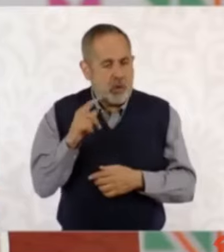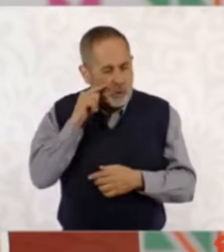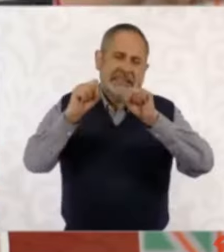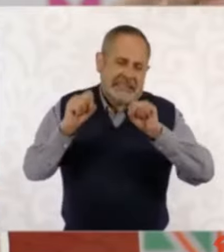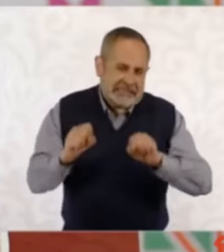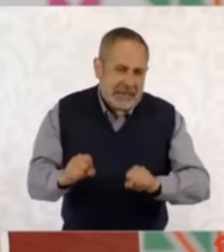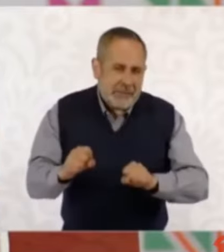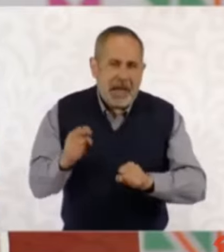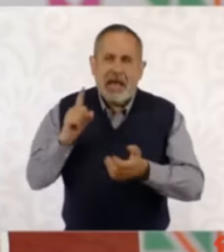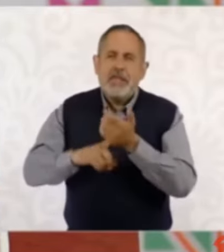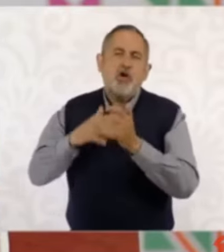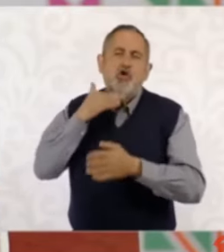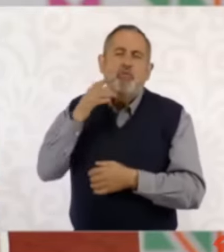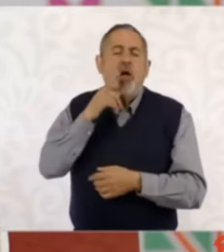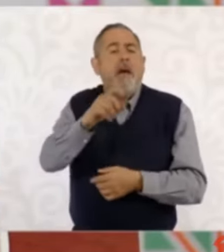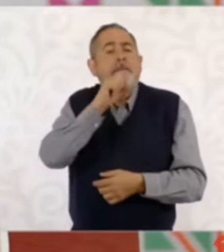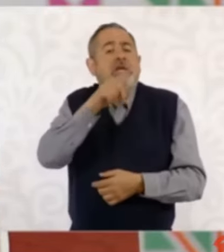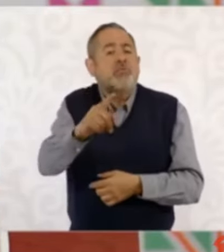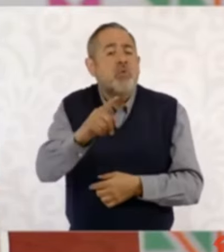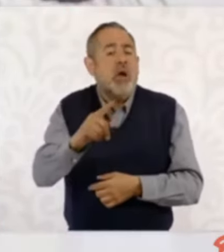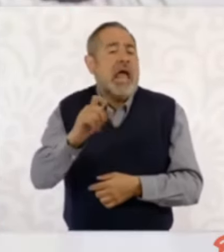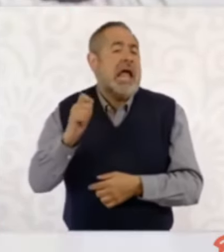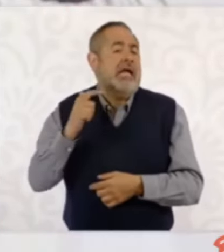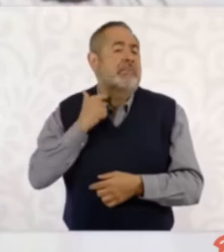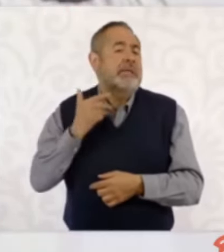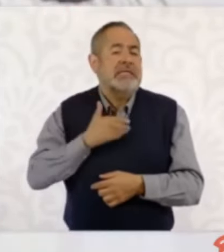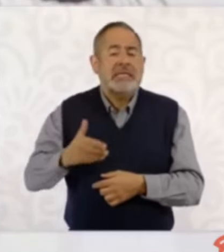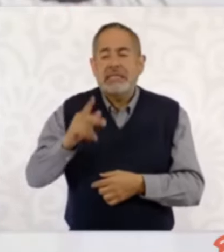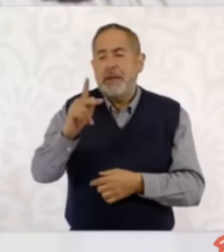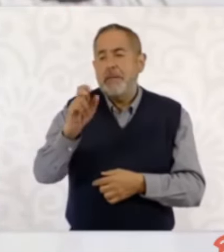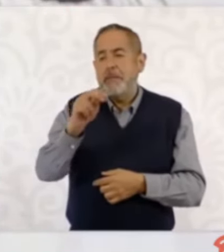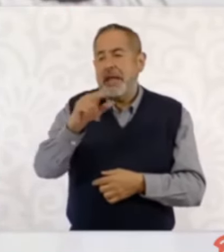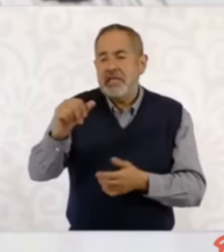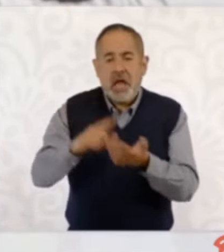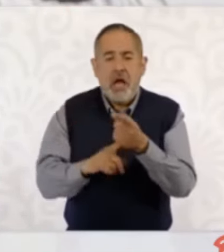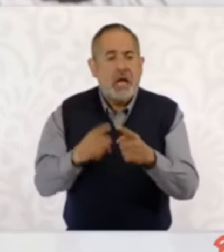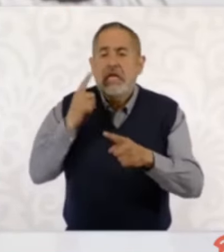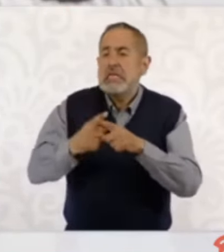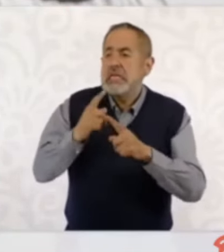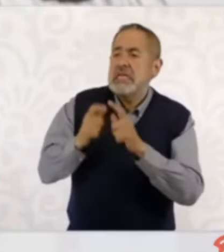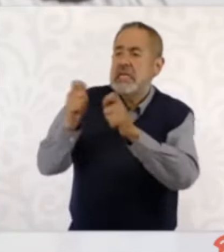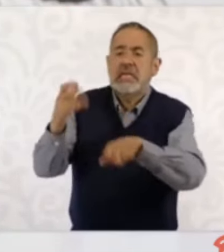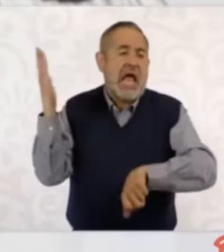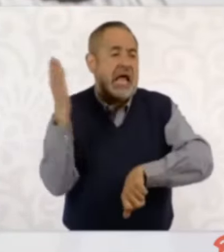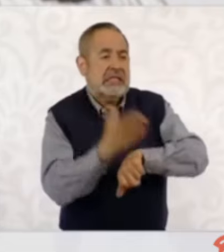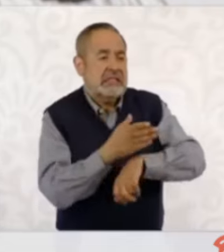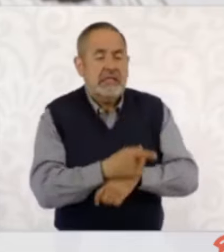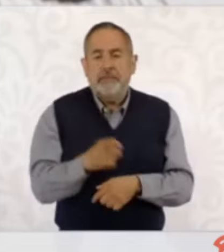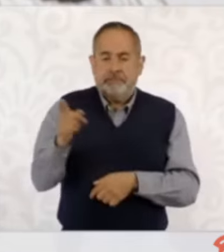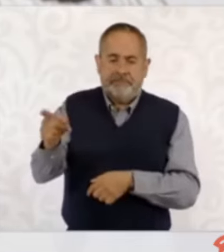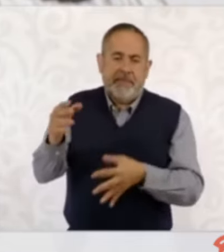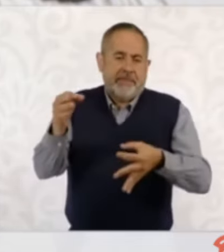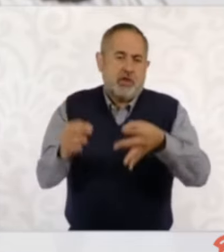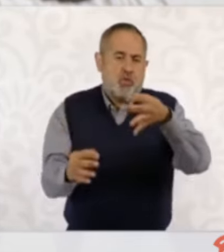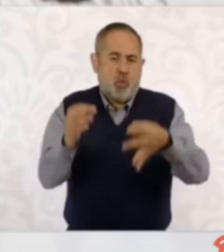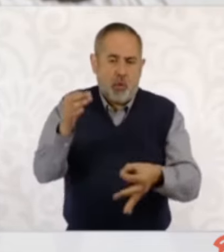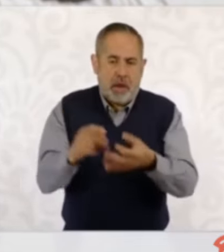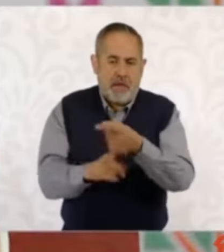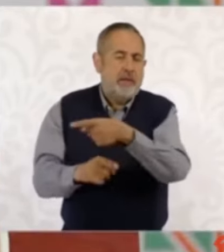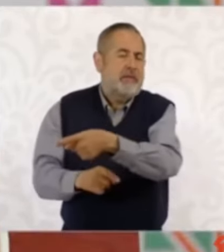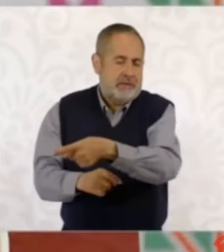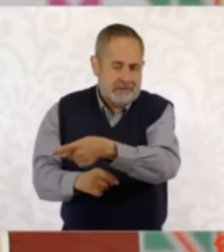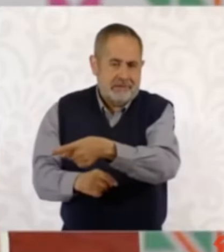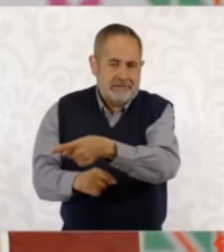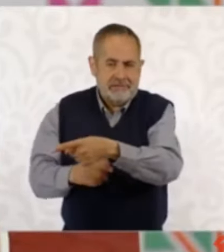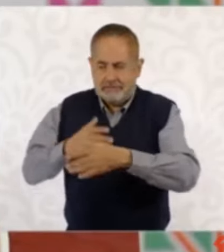famoso sistema de Peña, ya las sanciones mayores quedan en los tribunales, ya no quedan en las